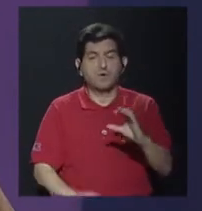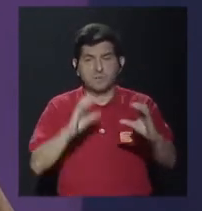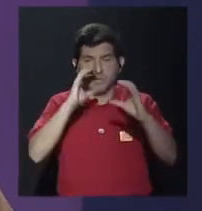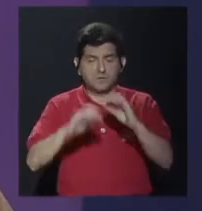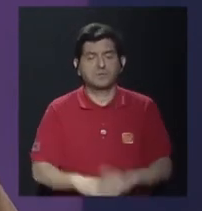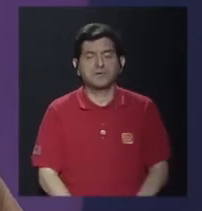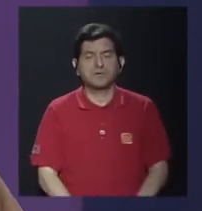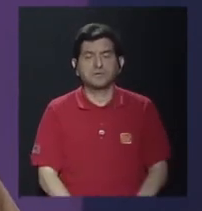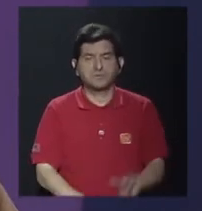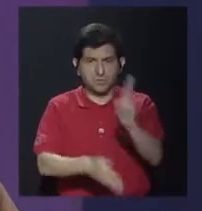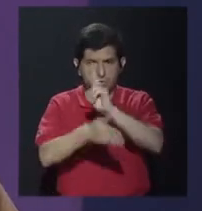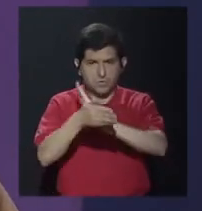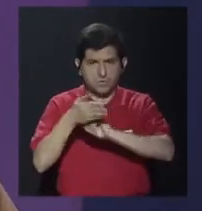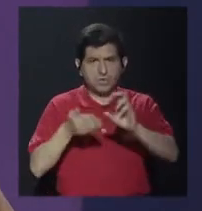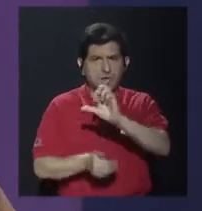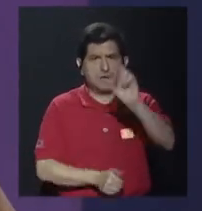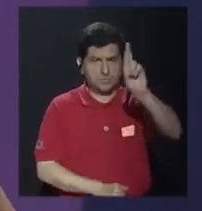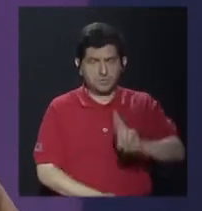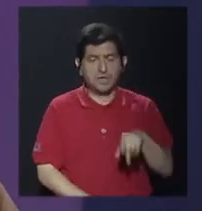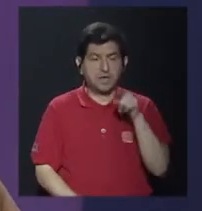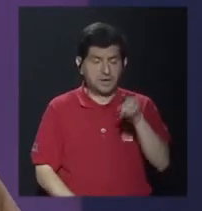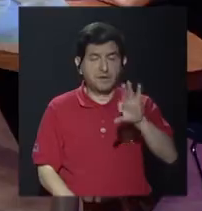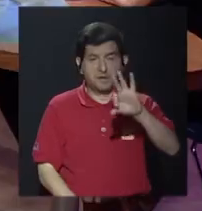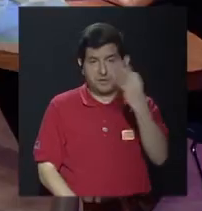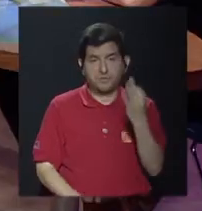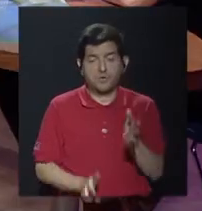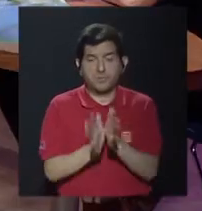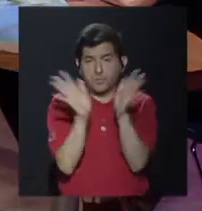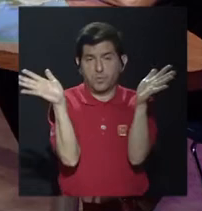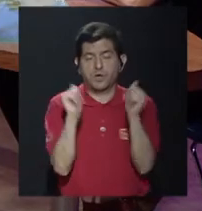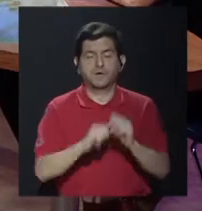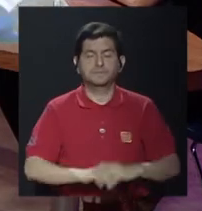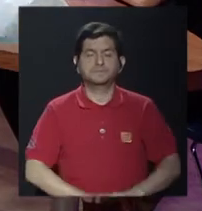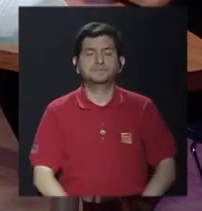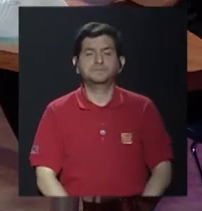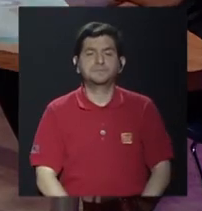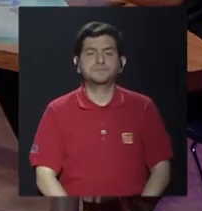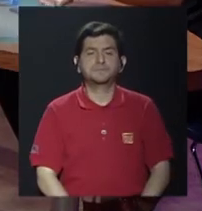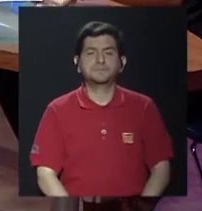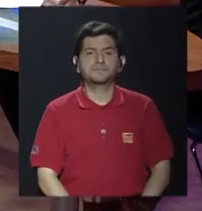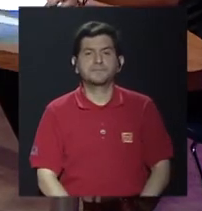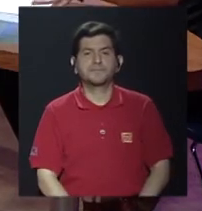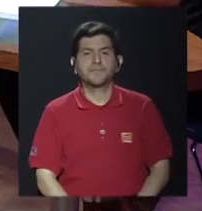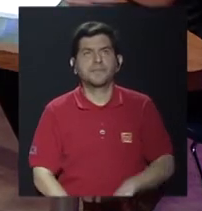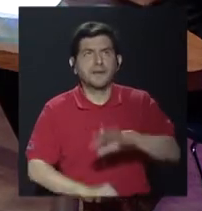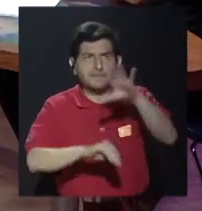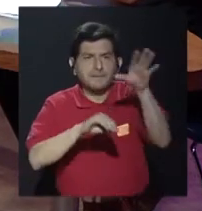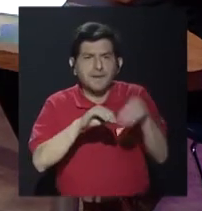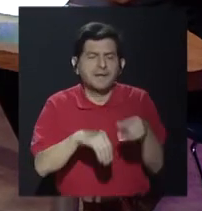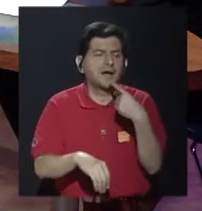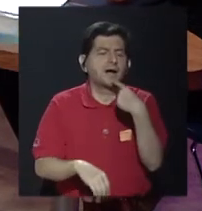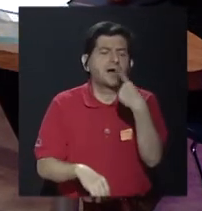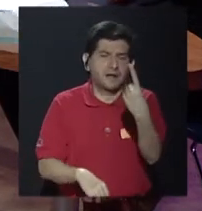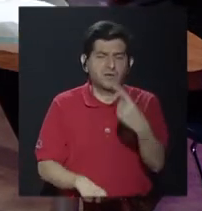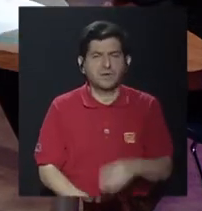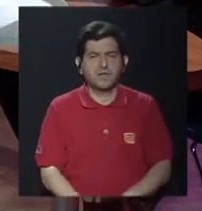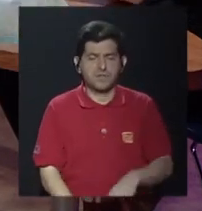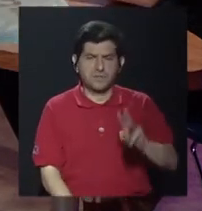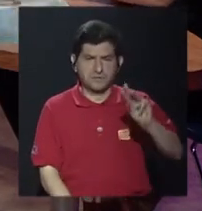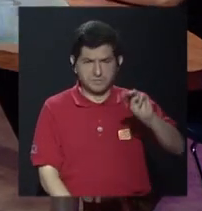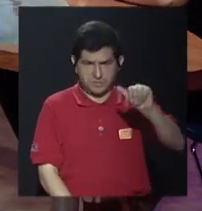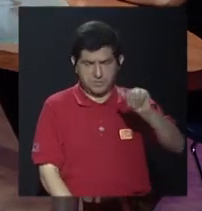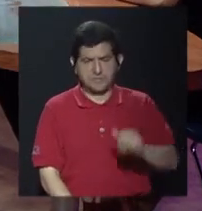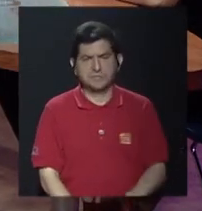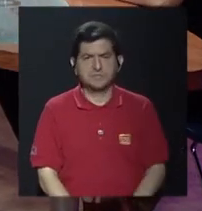Universidad de Costa Rica porque son medios públicos. Sí, un poco para agregar a lo que estaba diciendo Mauricio,